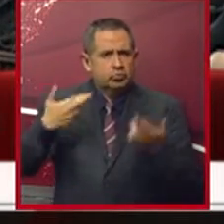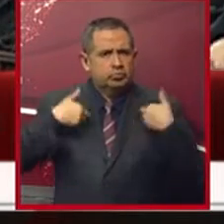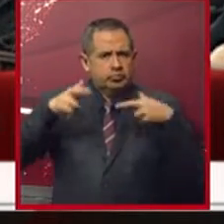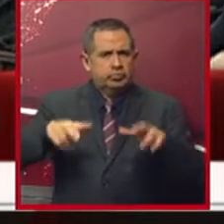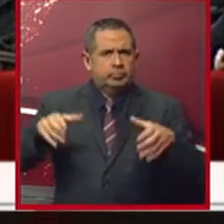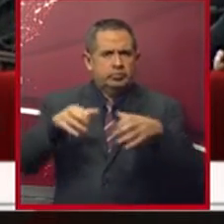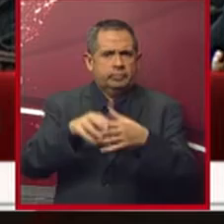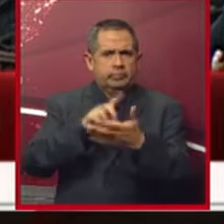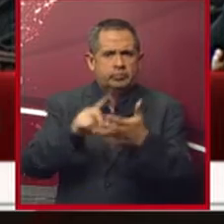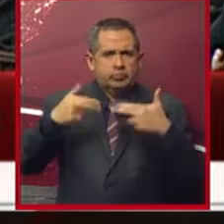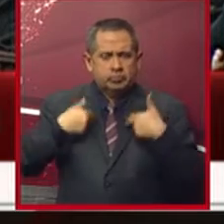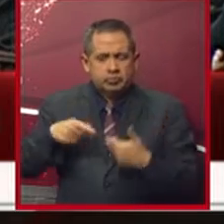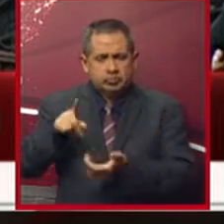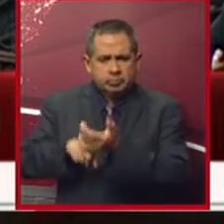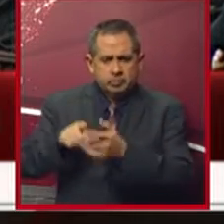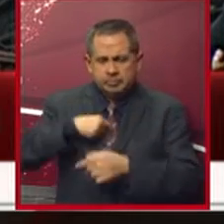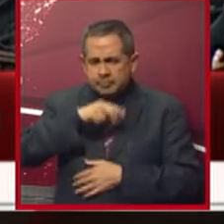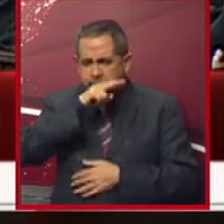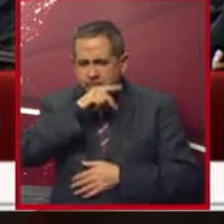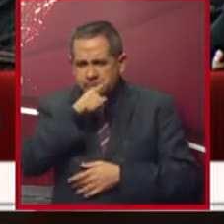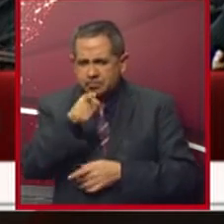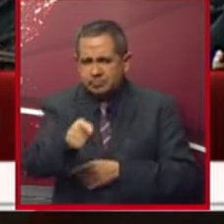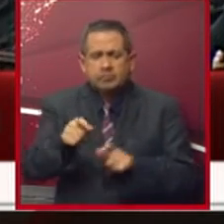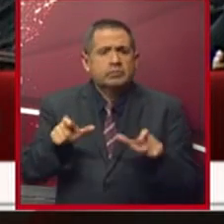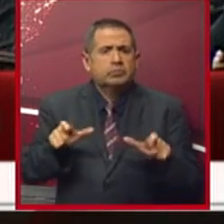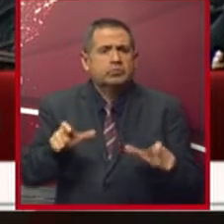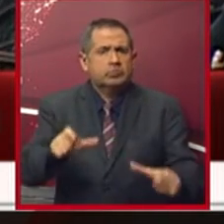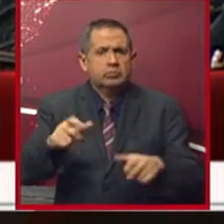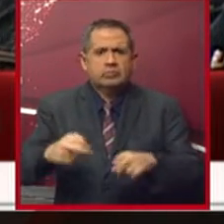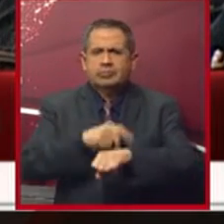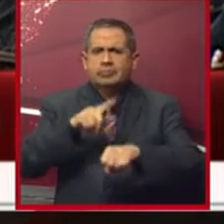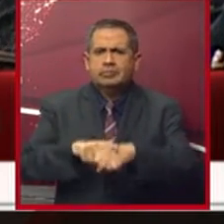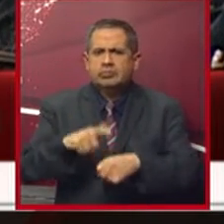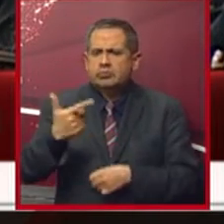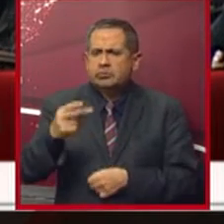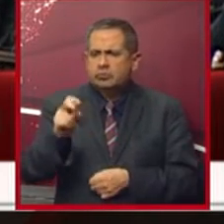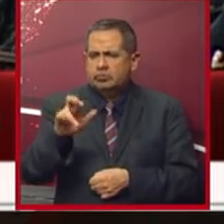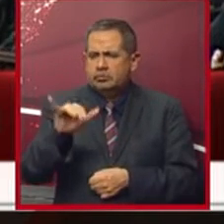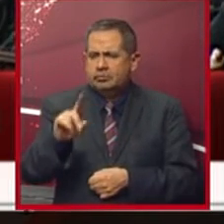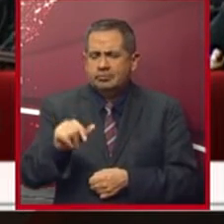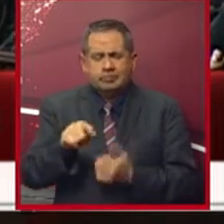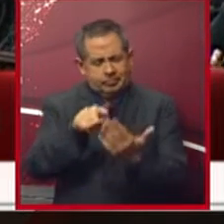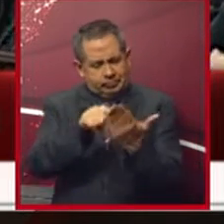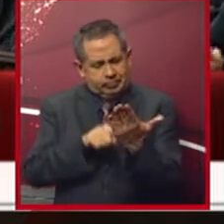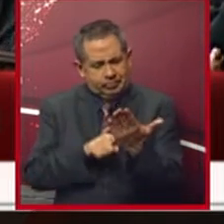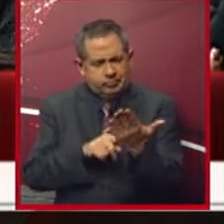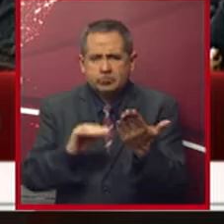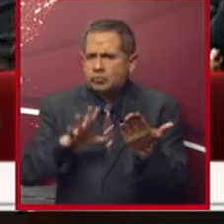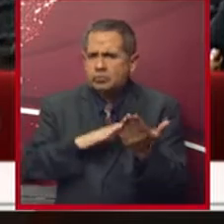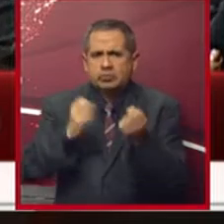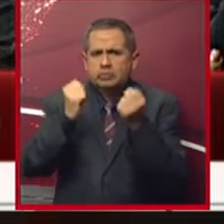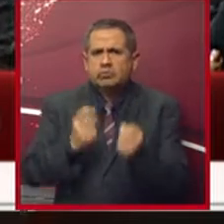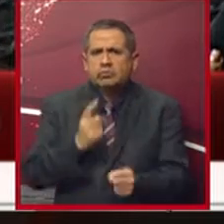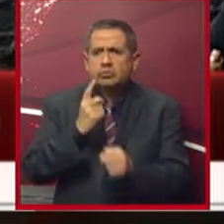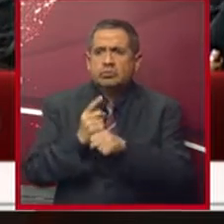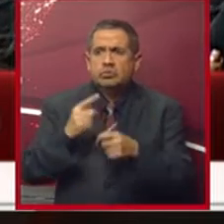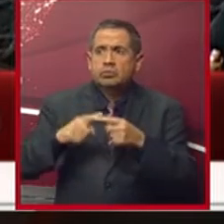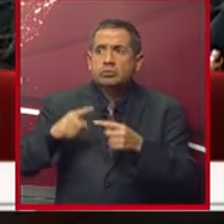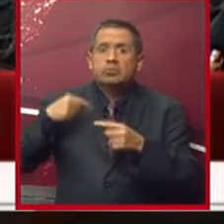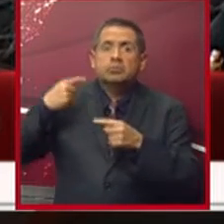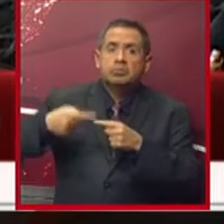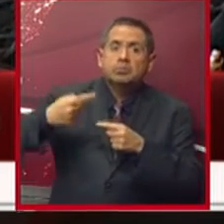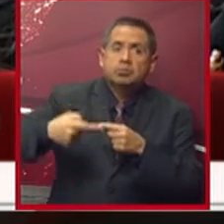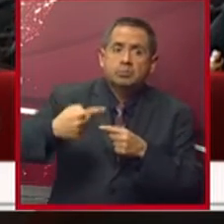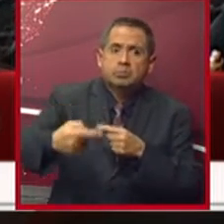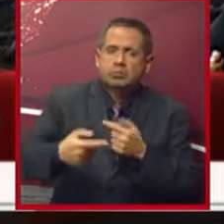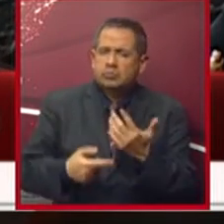Unidas para los Derechos Humanos tiene en torno a la figura de Guardia Nacional está el hecho de que el dictamen no brinda garantías de no repetición ni